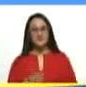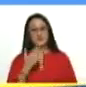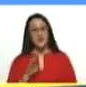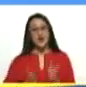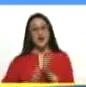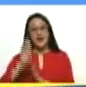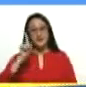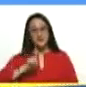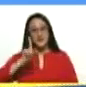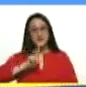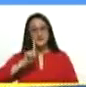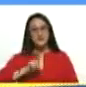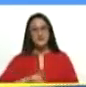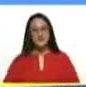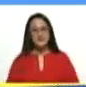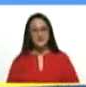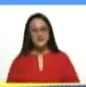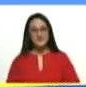¿Ah?